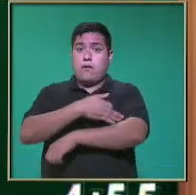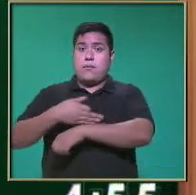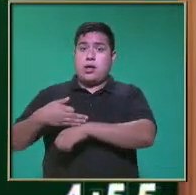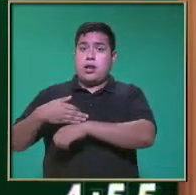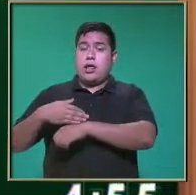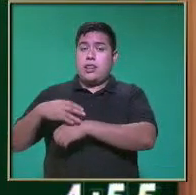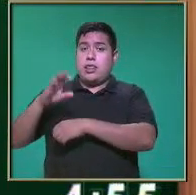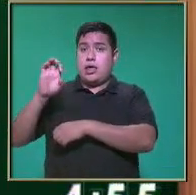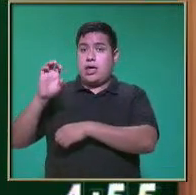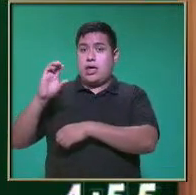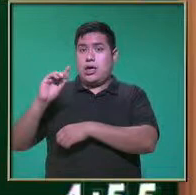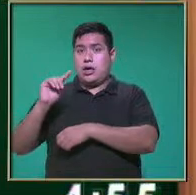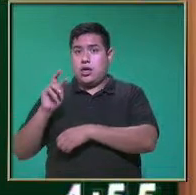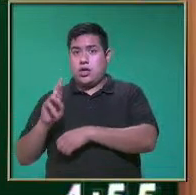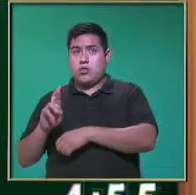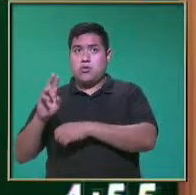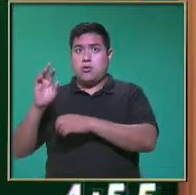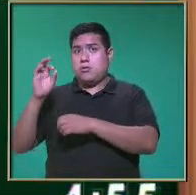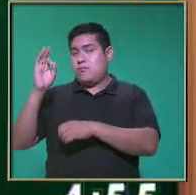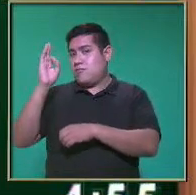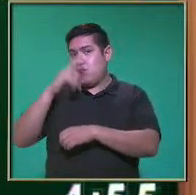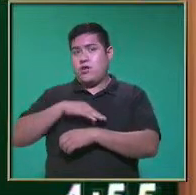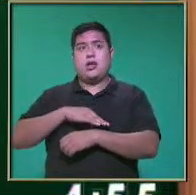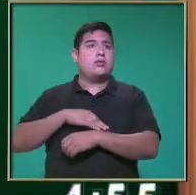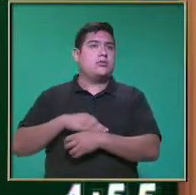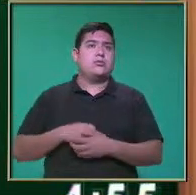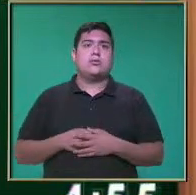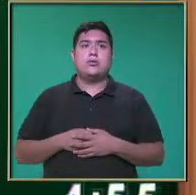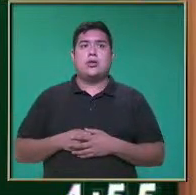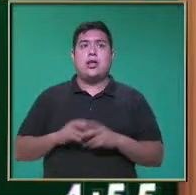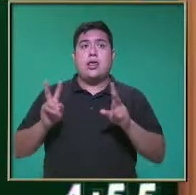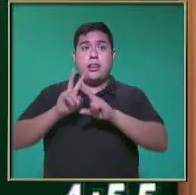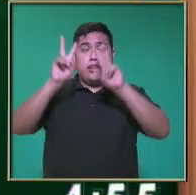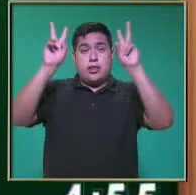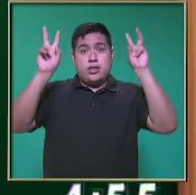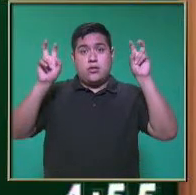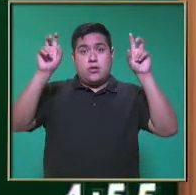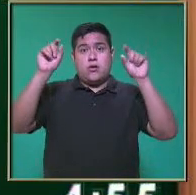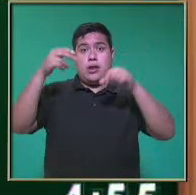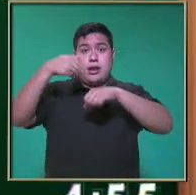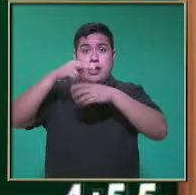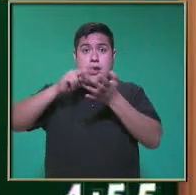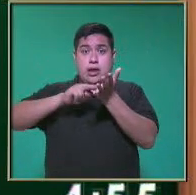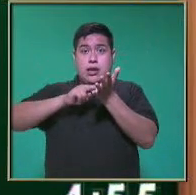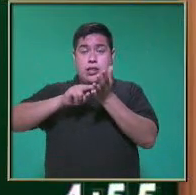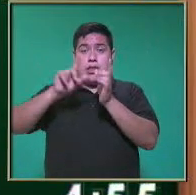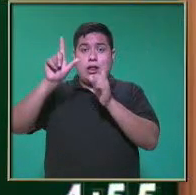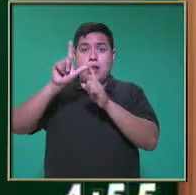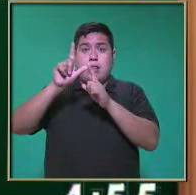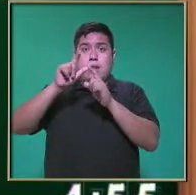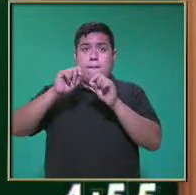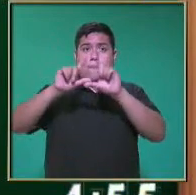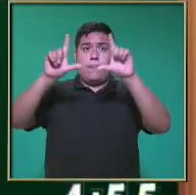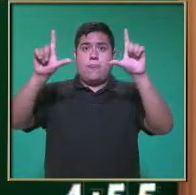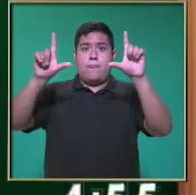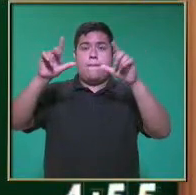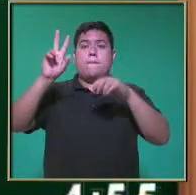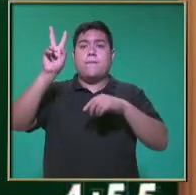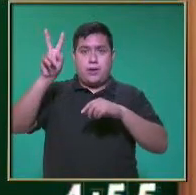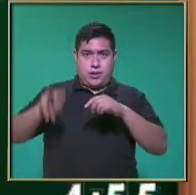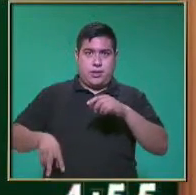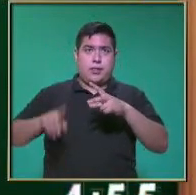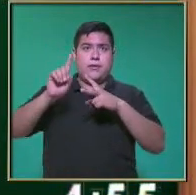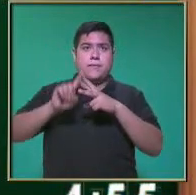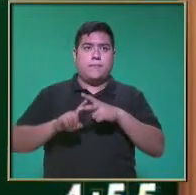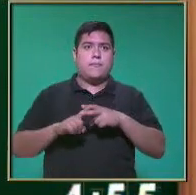Hector. The title is in bold and starts with capital letter. El título está en negritas y comienza con mayúscula. That's true. And the